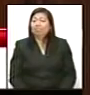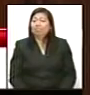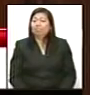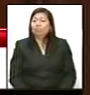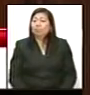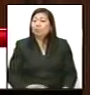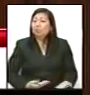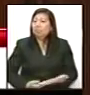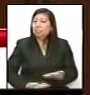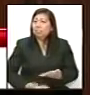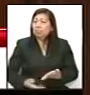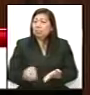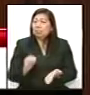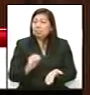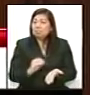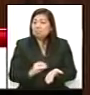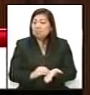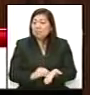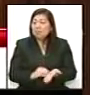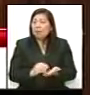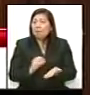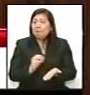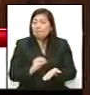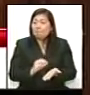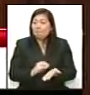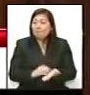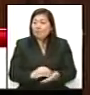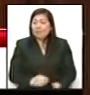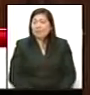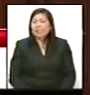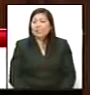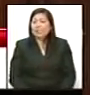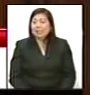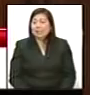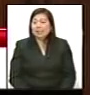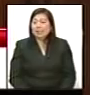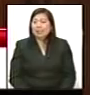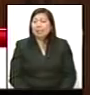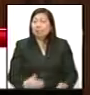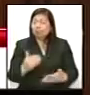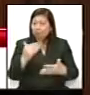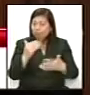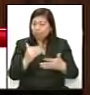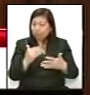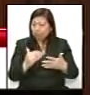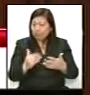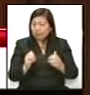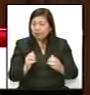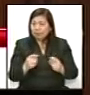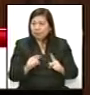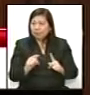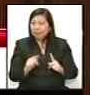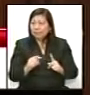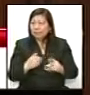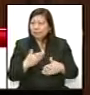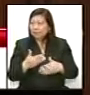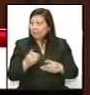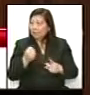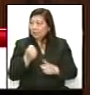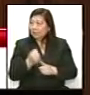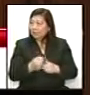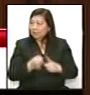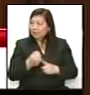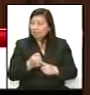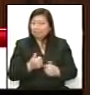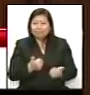una trascendencia que va a ir mucho más del claustro y debe permitir seguir en una lucha en la